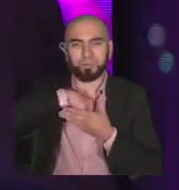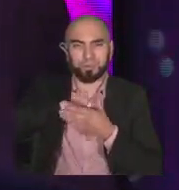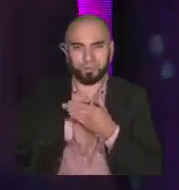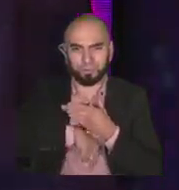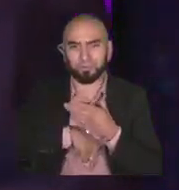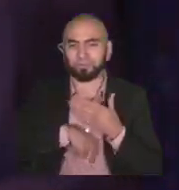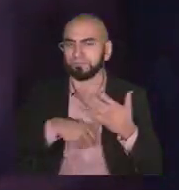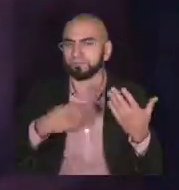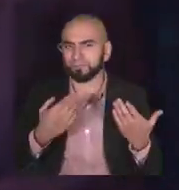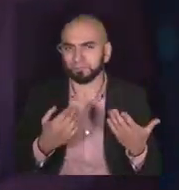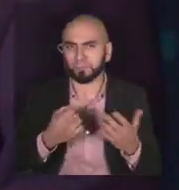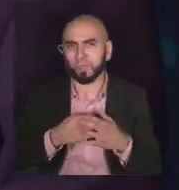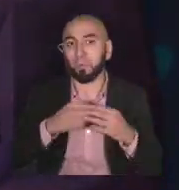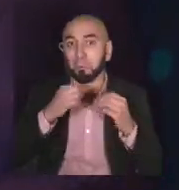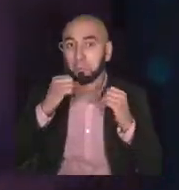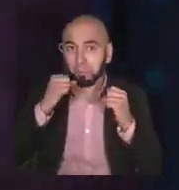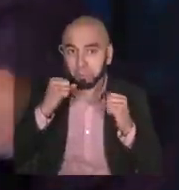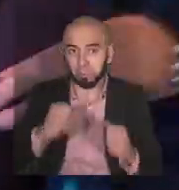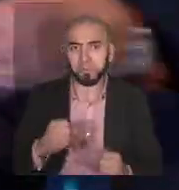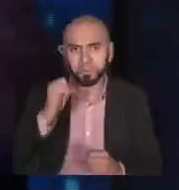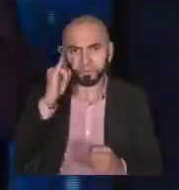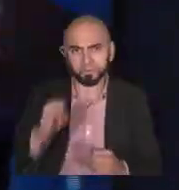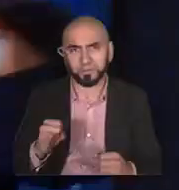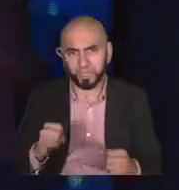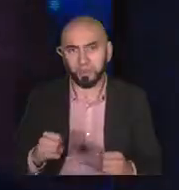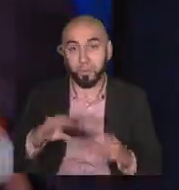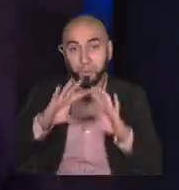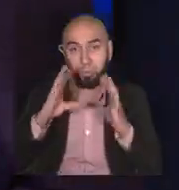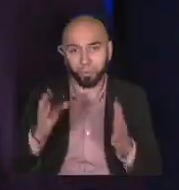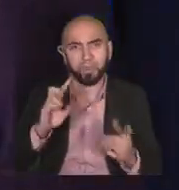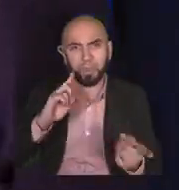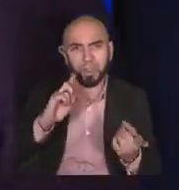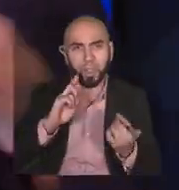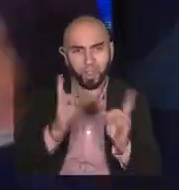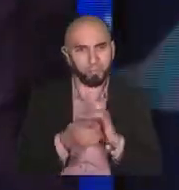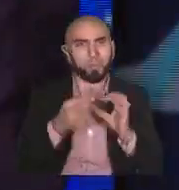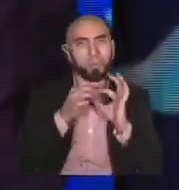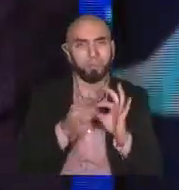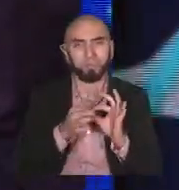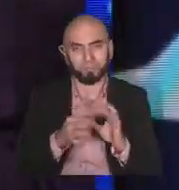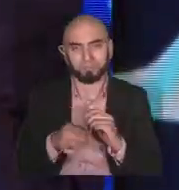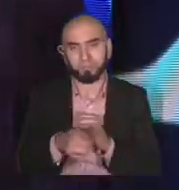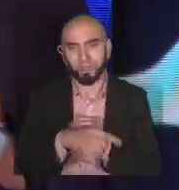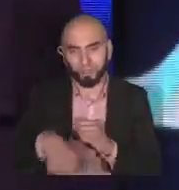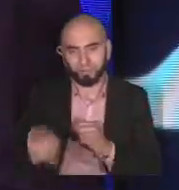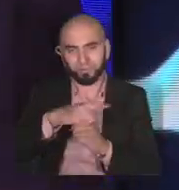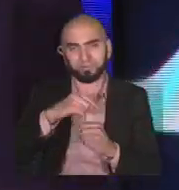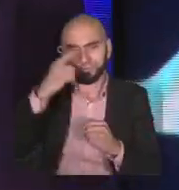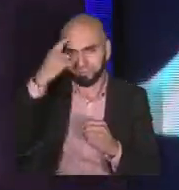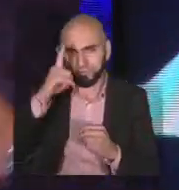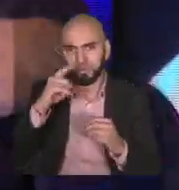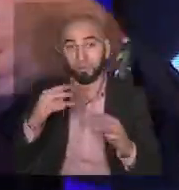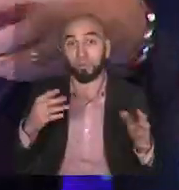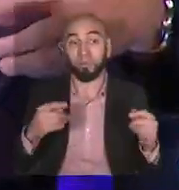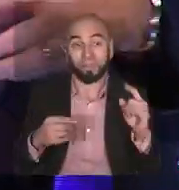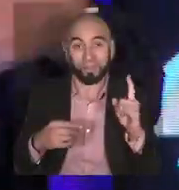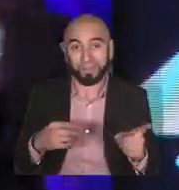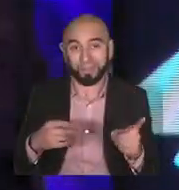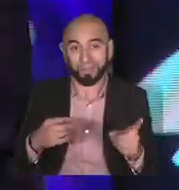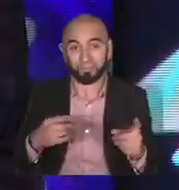Y quizás podrían cambiar el mundo, pero probablemente solamente uniéndose con y juntándose con y